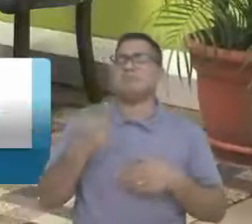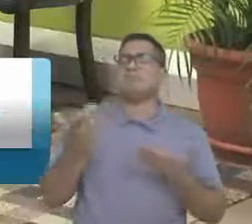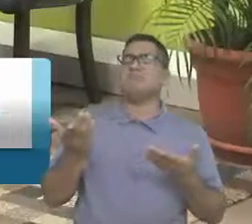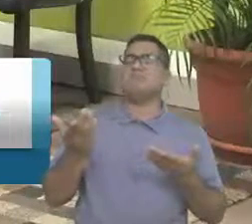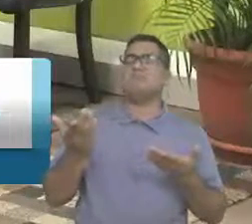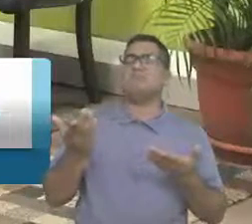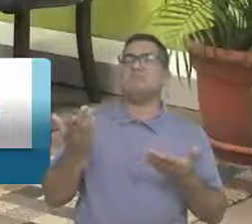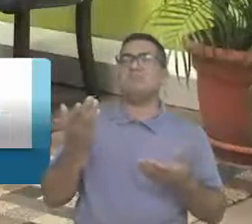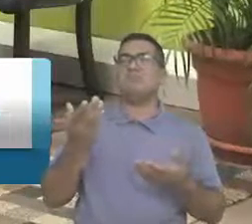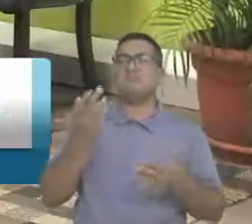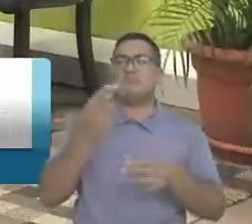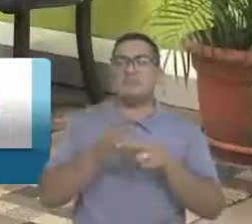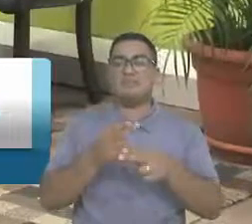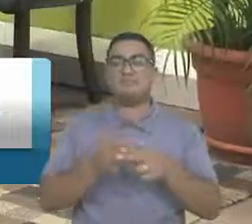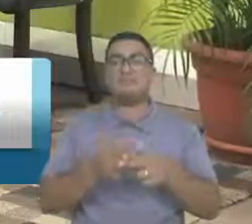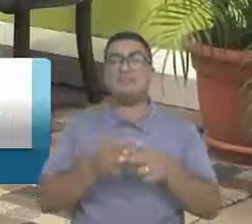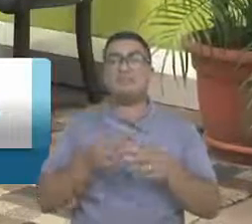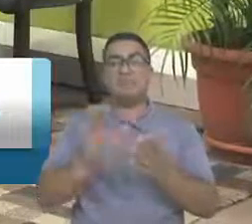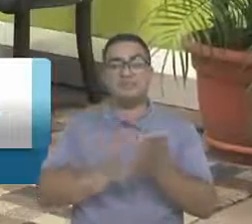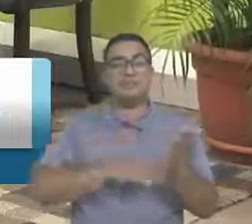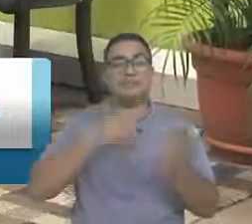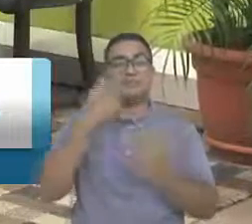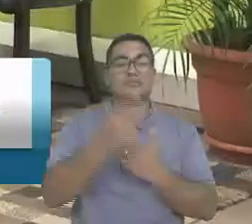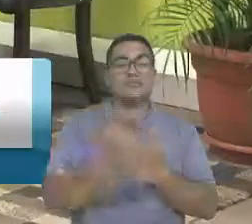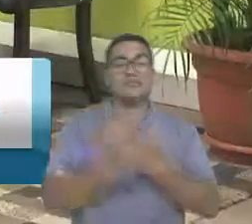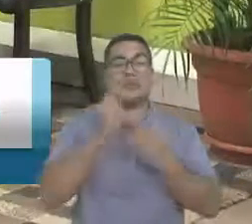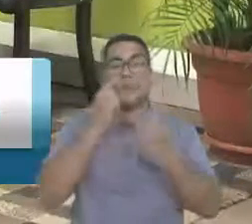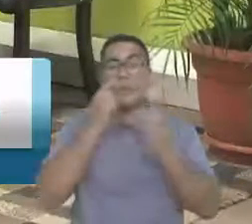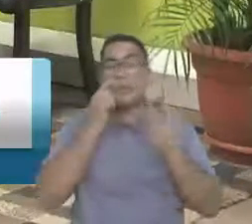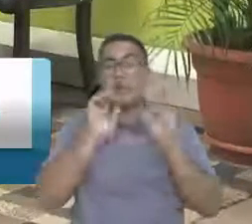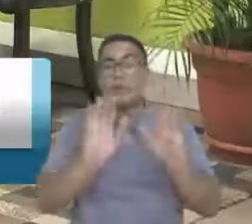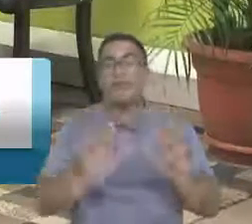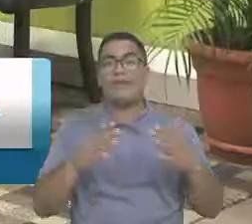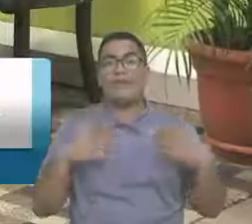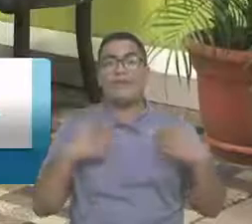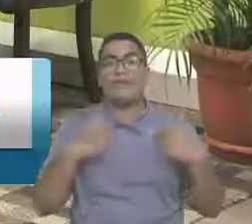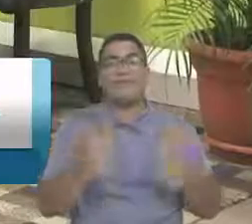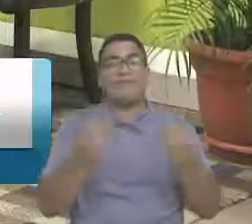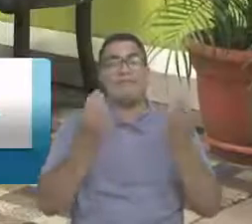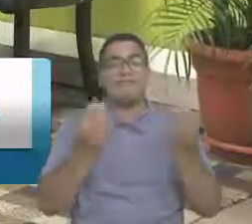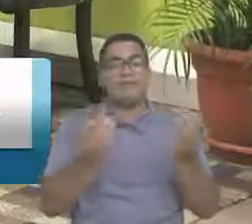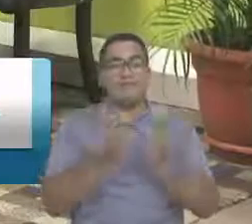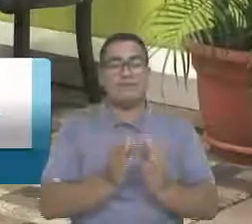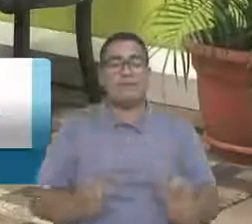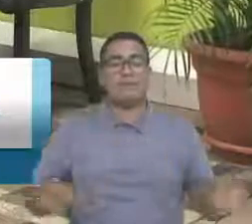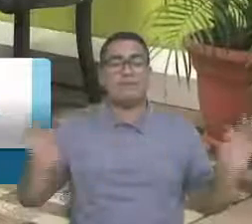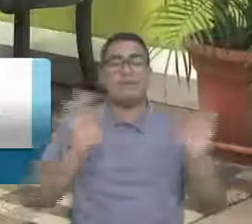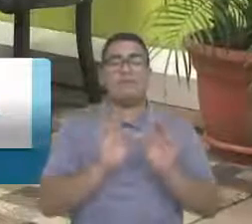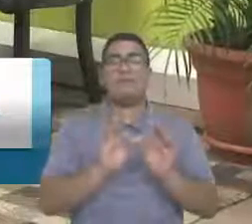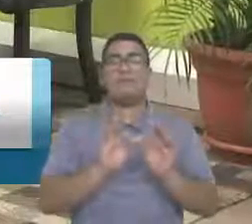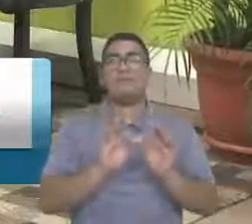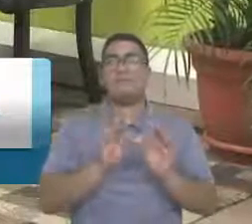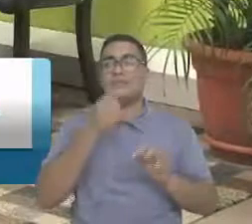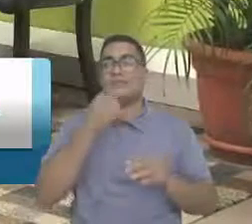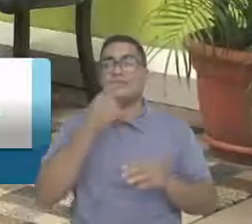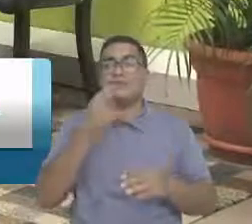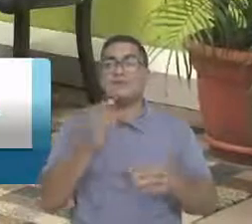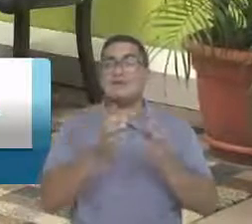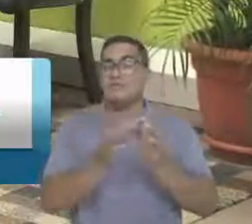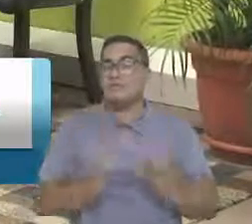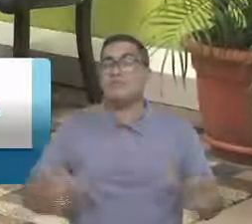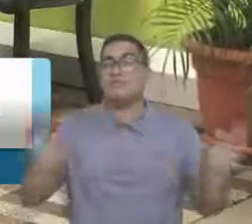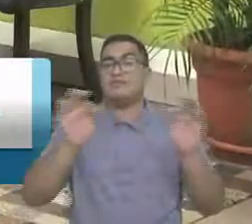del programa, Prevenir es Salud. Y realmente es muy importante. La prevención en todos los lugares del